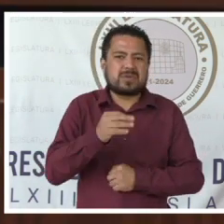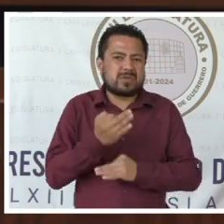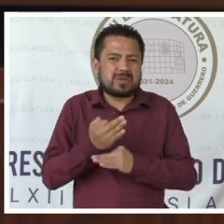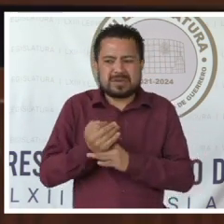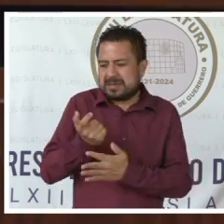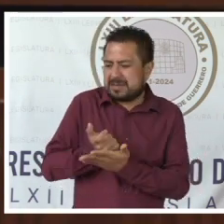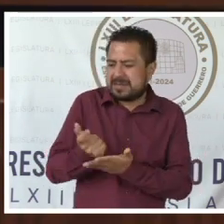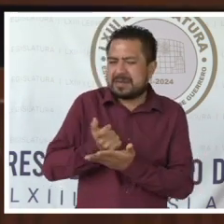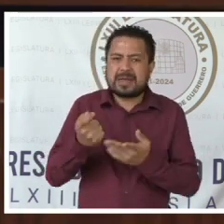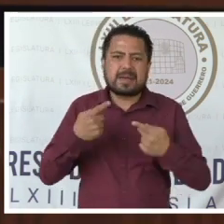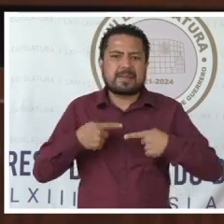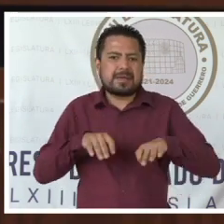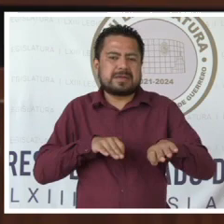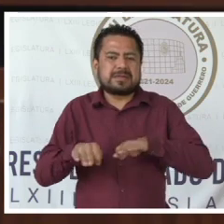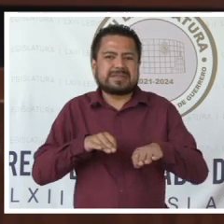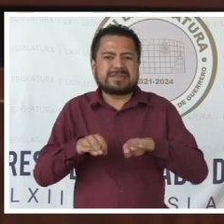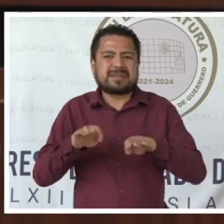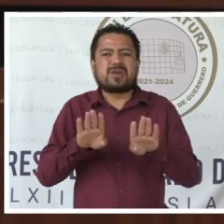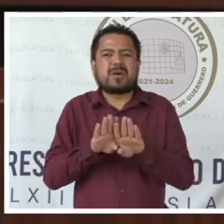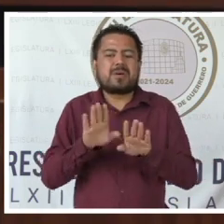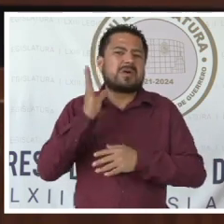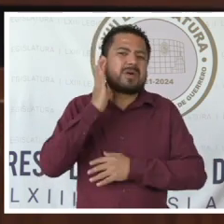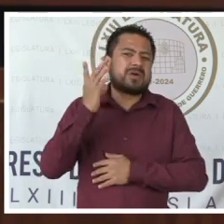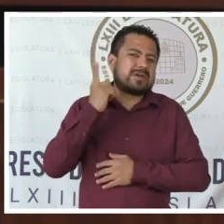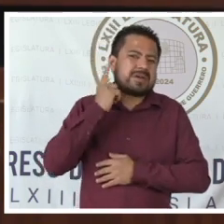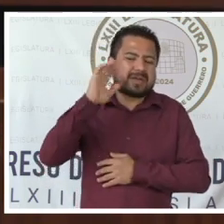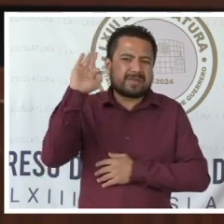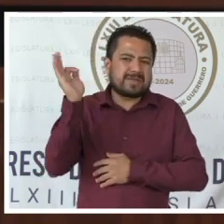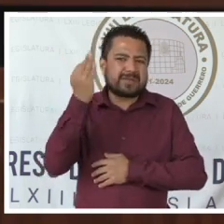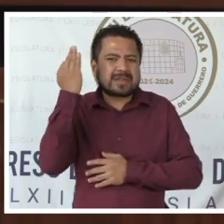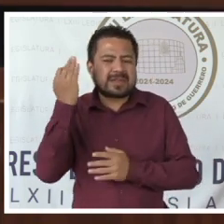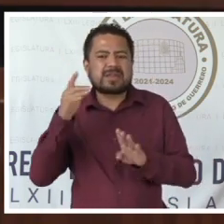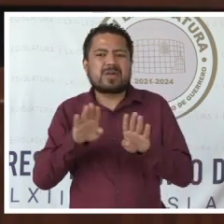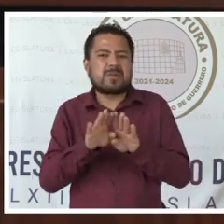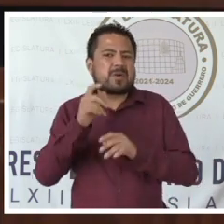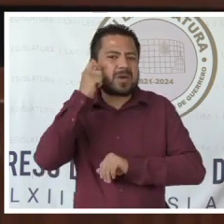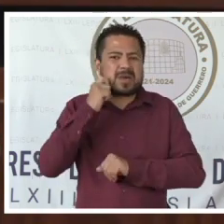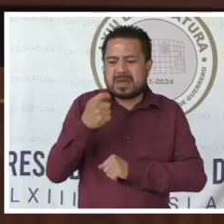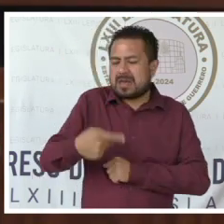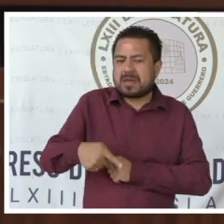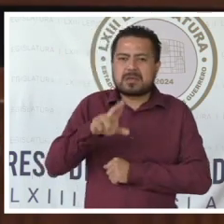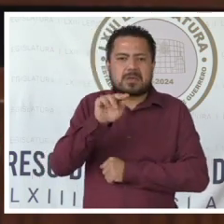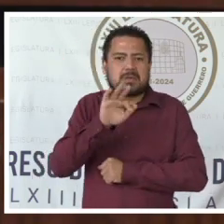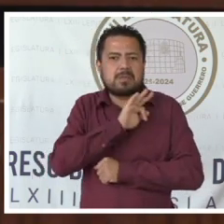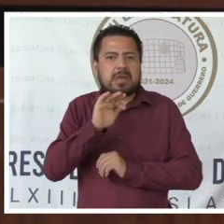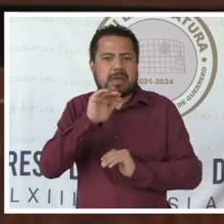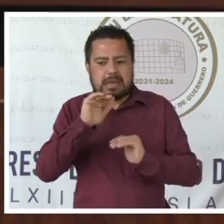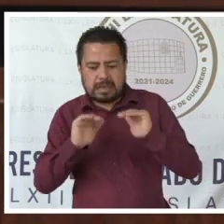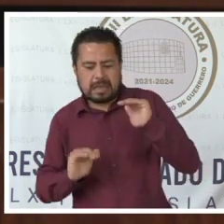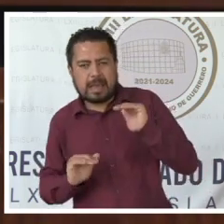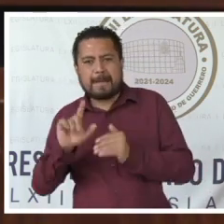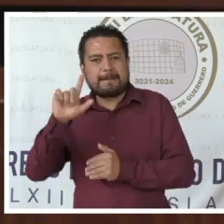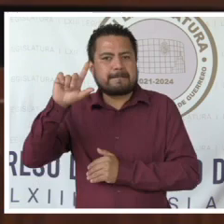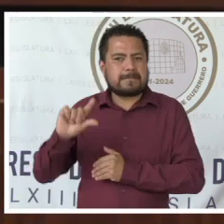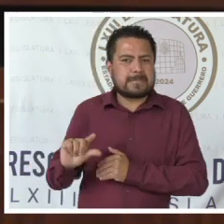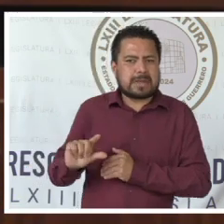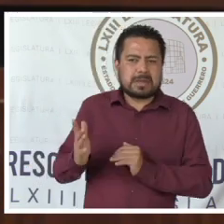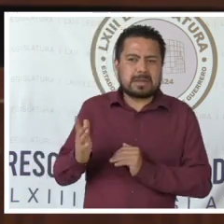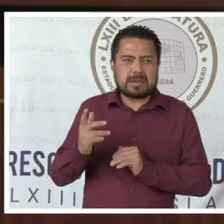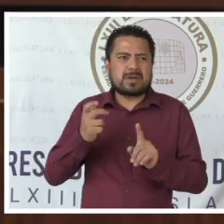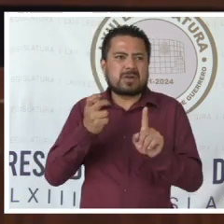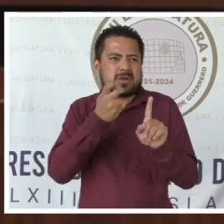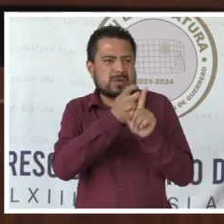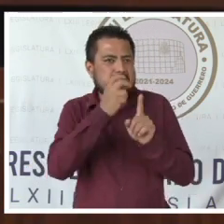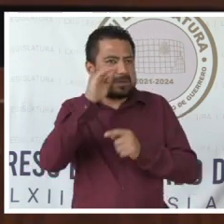los trabajadores en general de los poderes de la Unión y de las entidades federativas como Guerrero no pueden ser inferiores al mínimo. Bajo